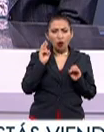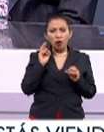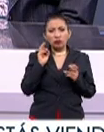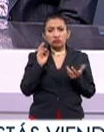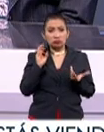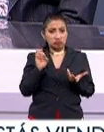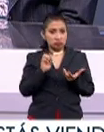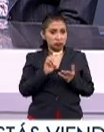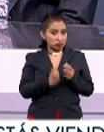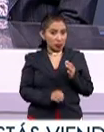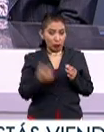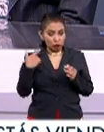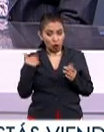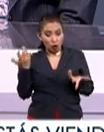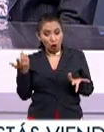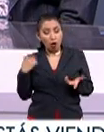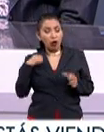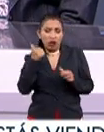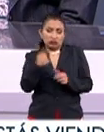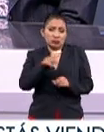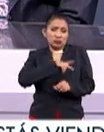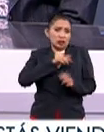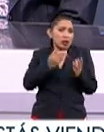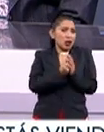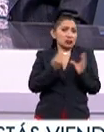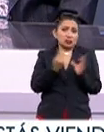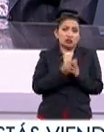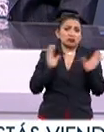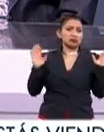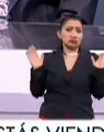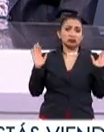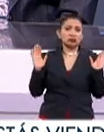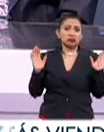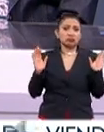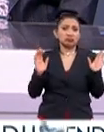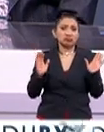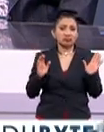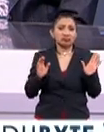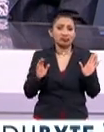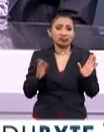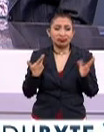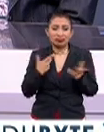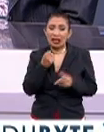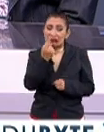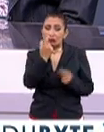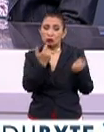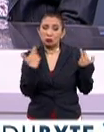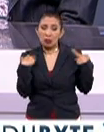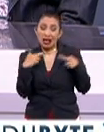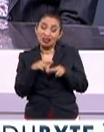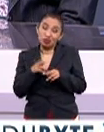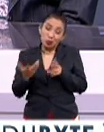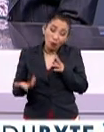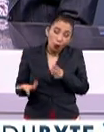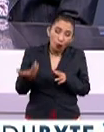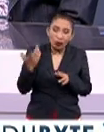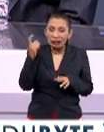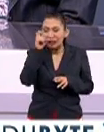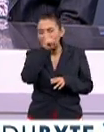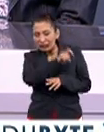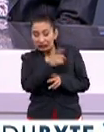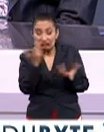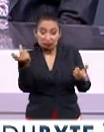pareciera medio difícil que pues yo así doy mi clase, ¿no? Y hay maestros que la dan de formas muy